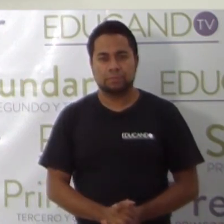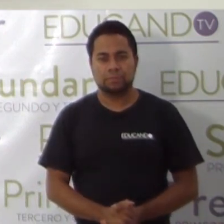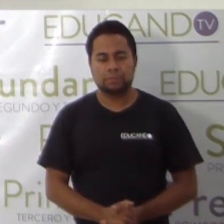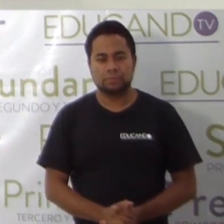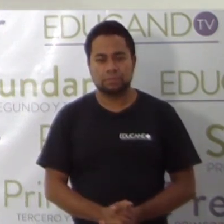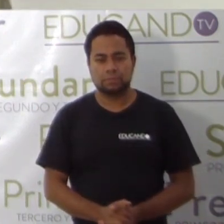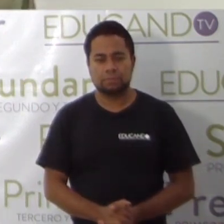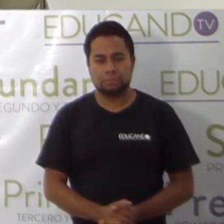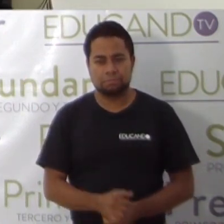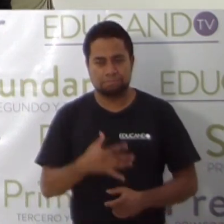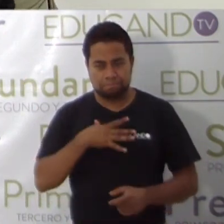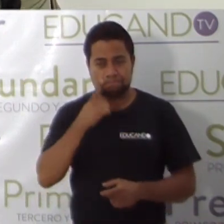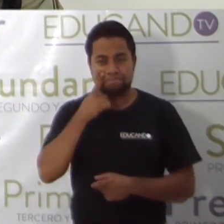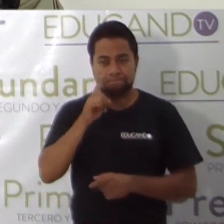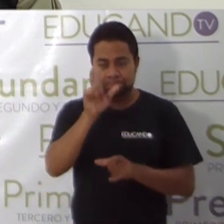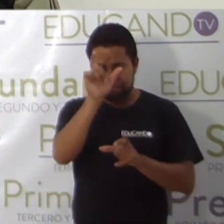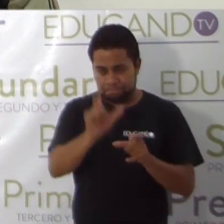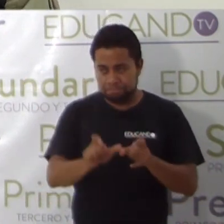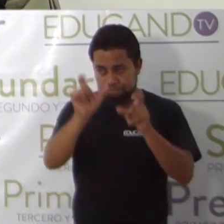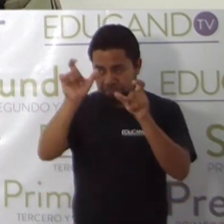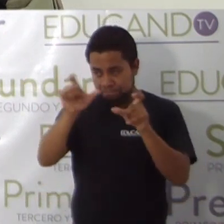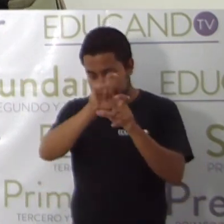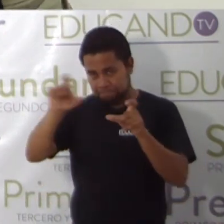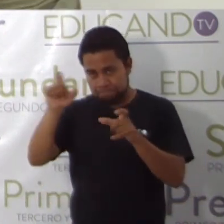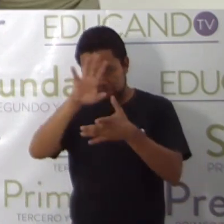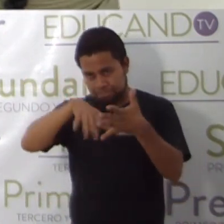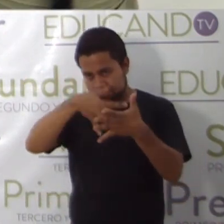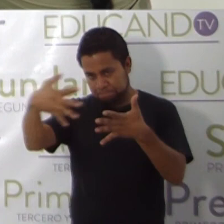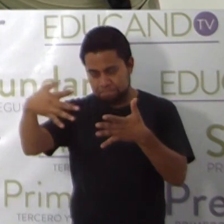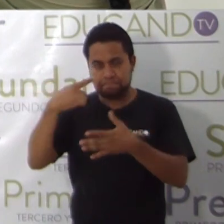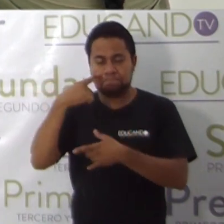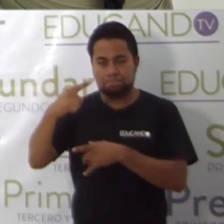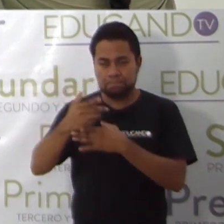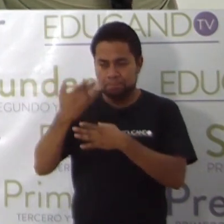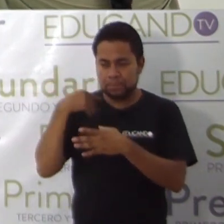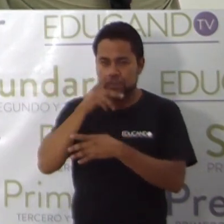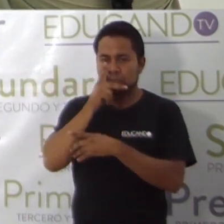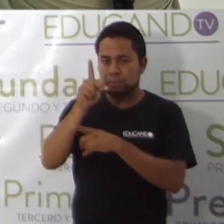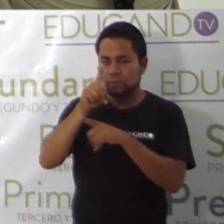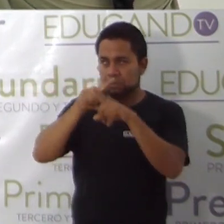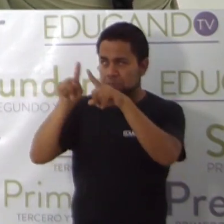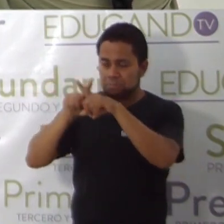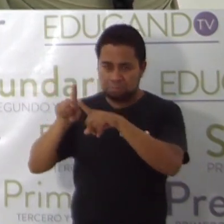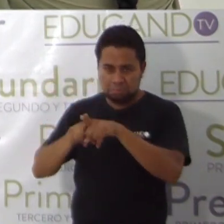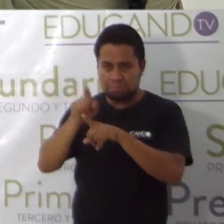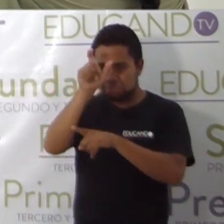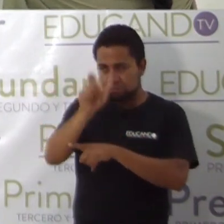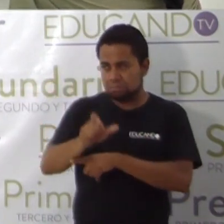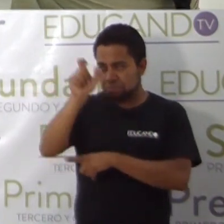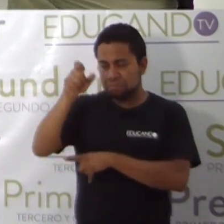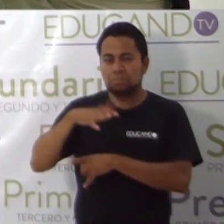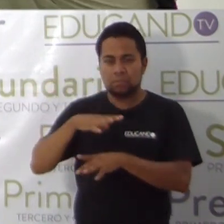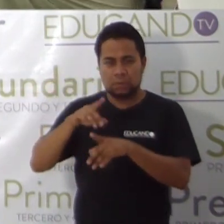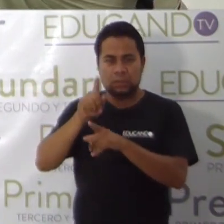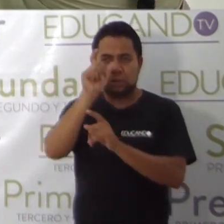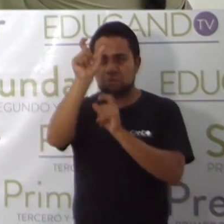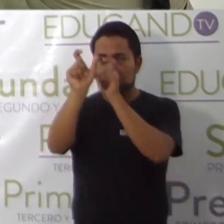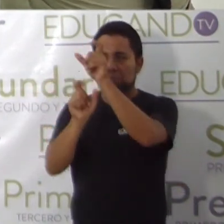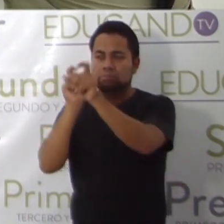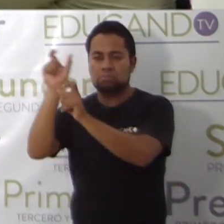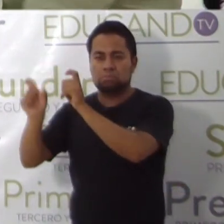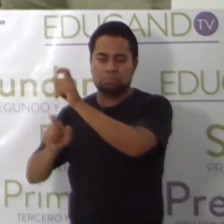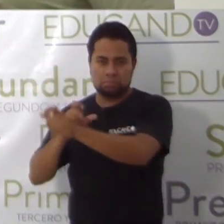esta pequeña tabla. Si se dan cuenta, todas las definiciones que vimos aparecen aquí.